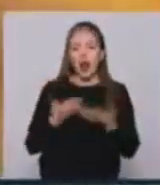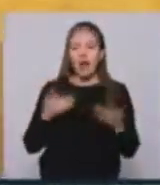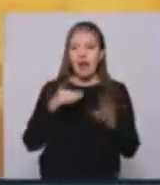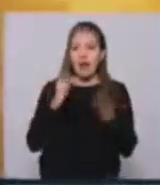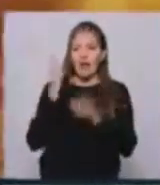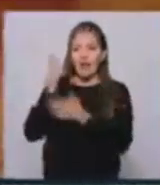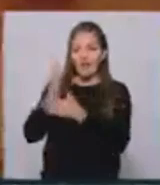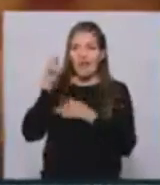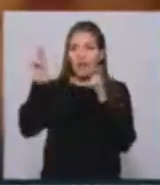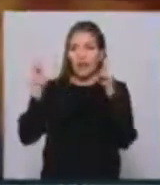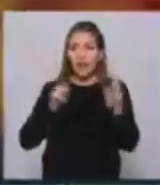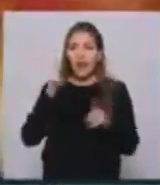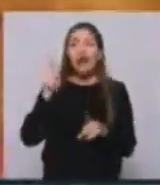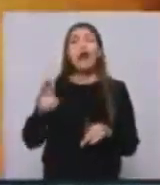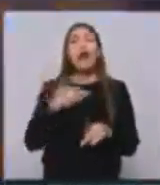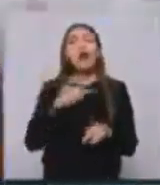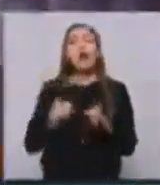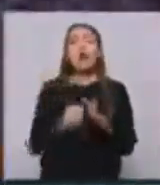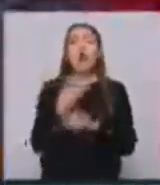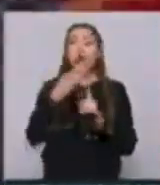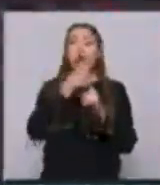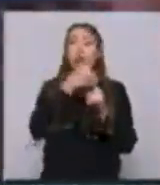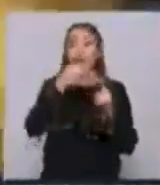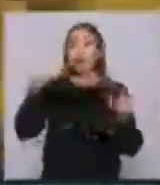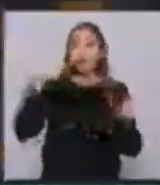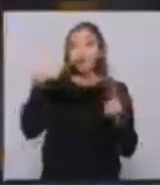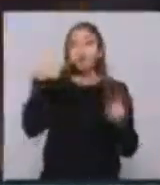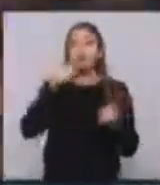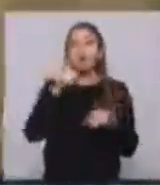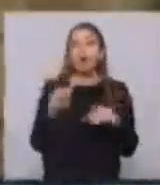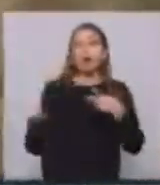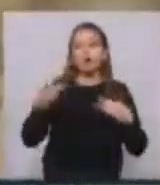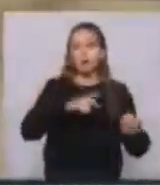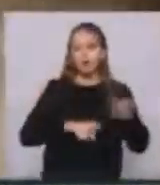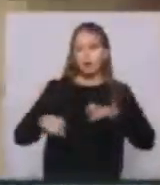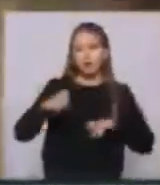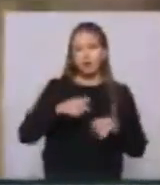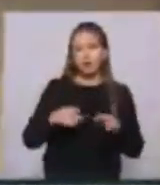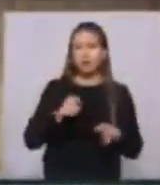seguridad y recomendaciones para evitar accidentes en el lago de Xochimilco.